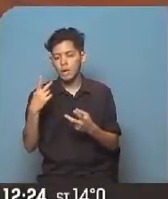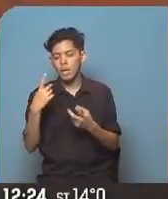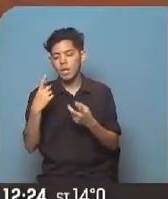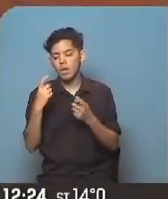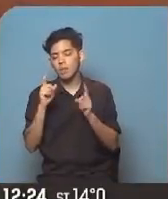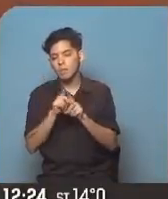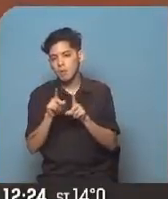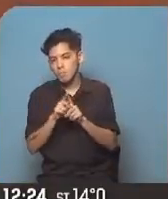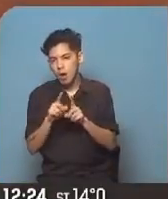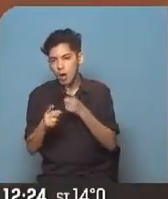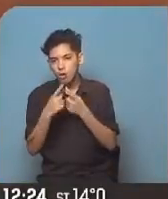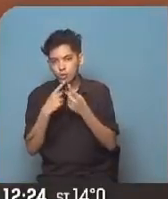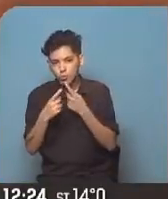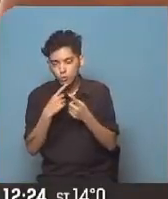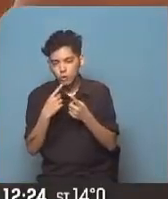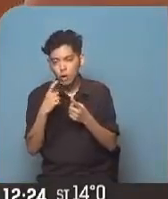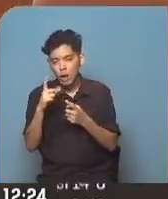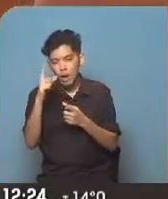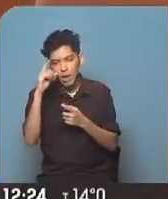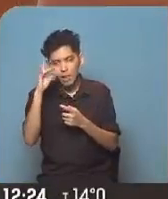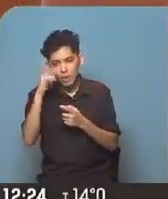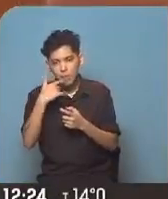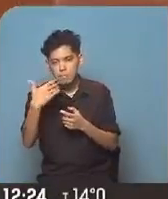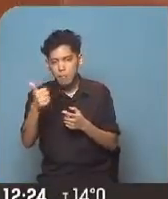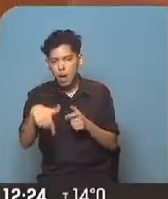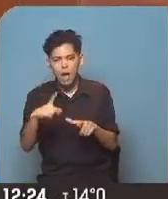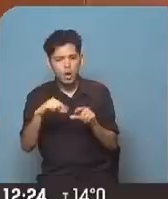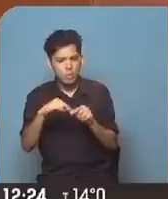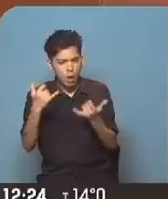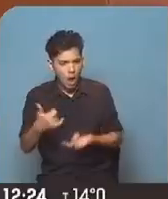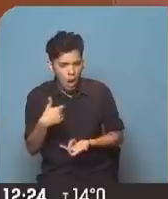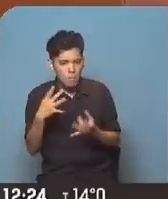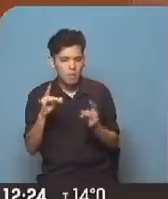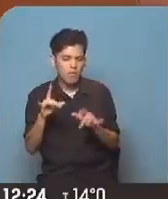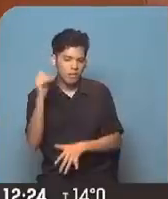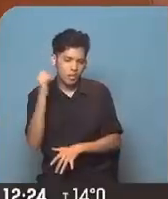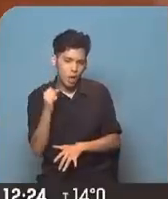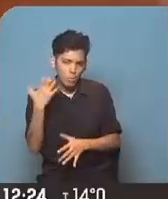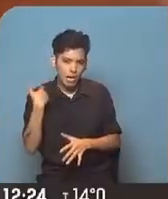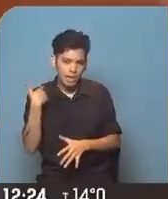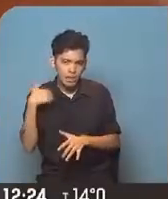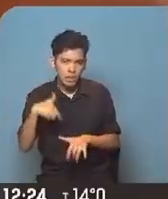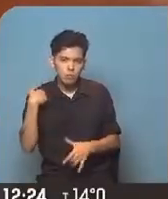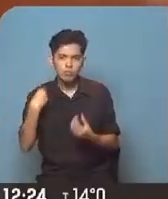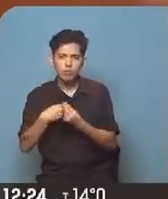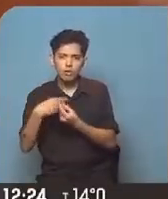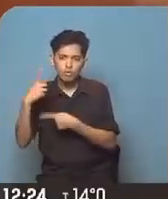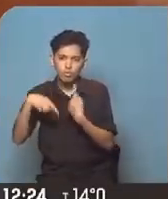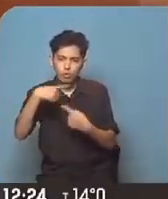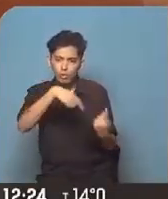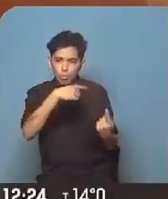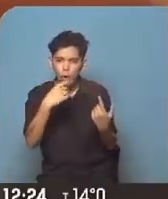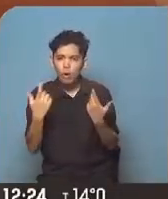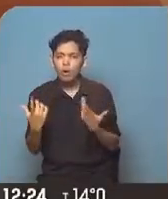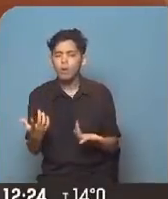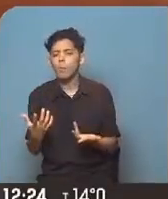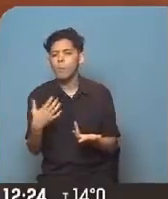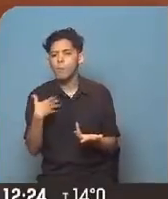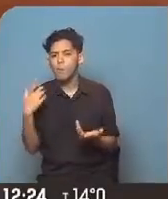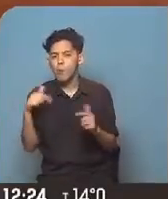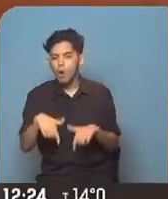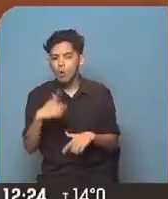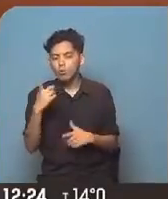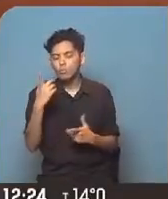difícil interpretar la economía porque son números, pero hay un montón de suspicacias dando vuelta. El mercado de hoy, con una subasta de